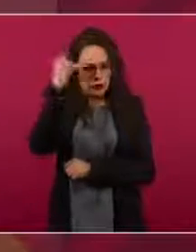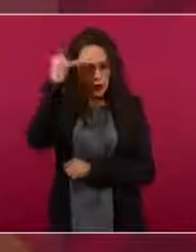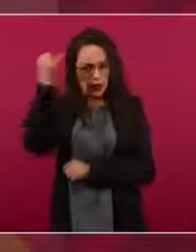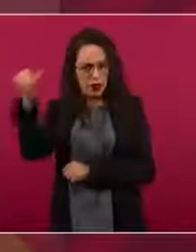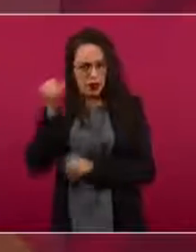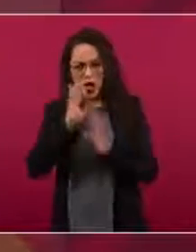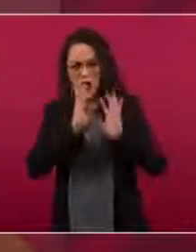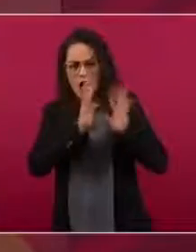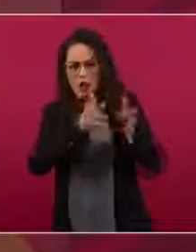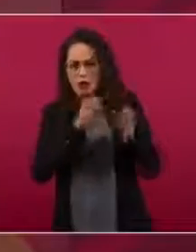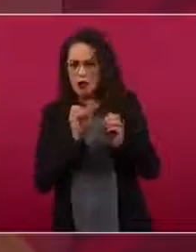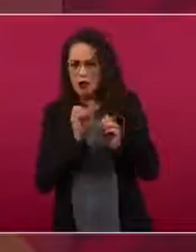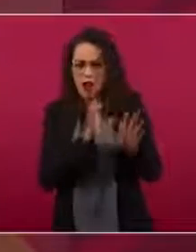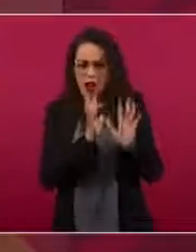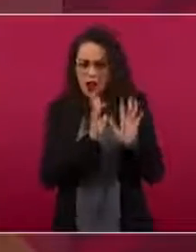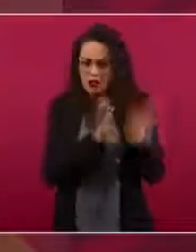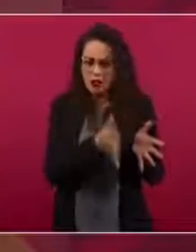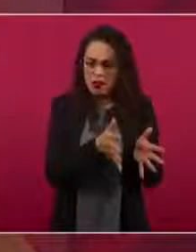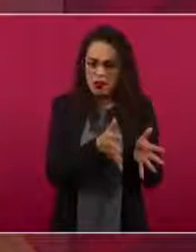pues